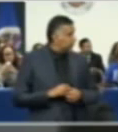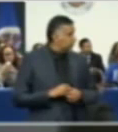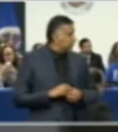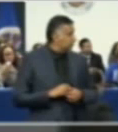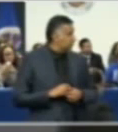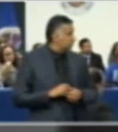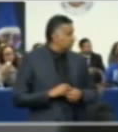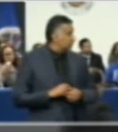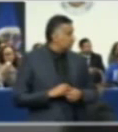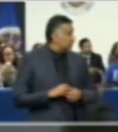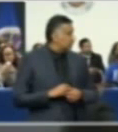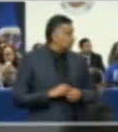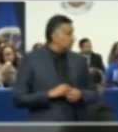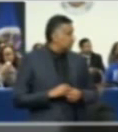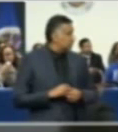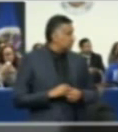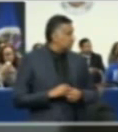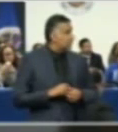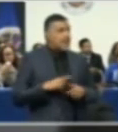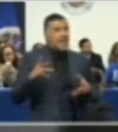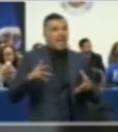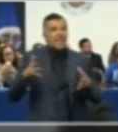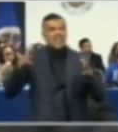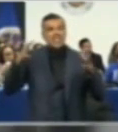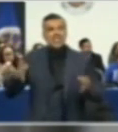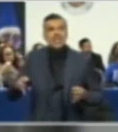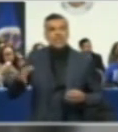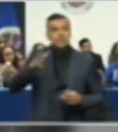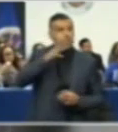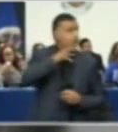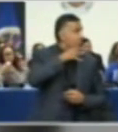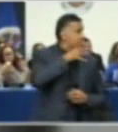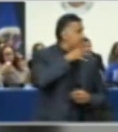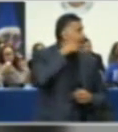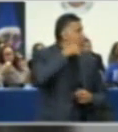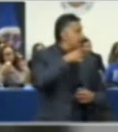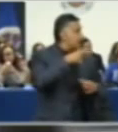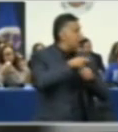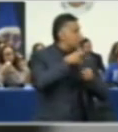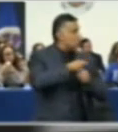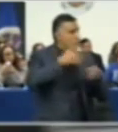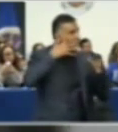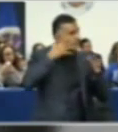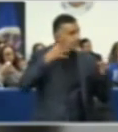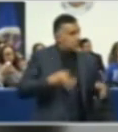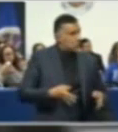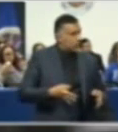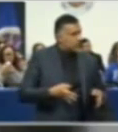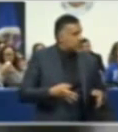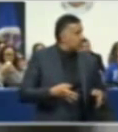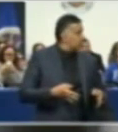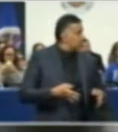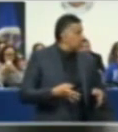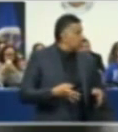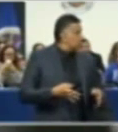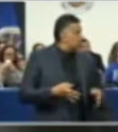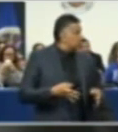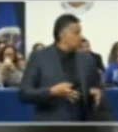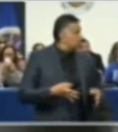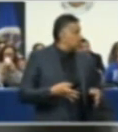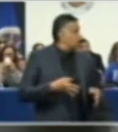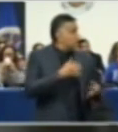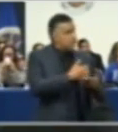Que se decide mi madre. Ella toma decisiones. Me ayuda a tomar